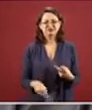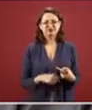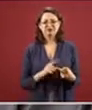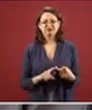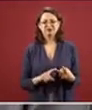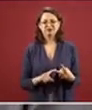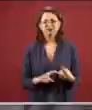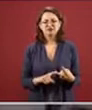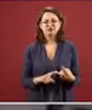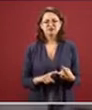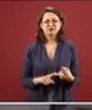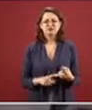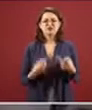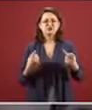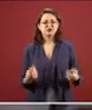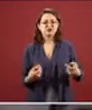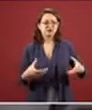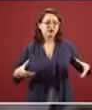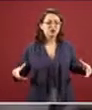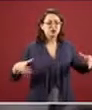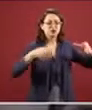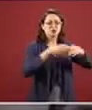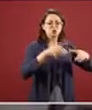tienen que tener consultorías?